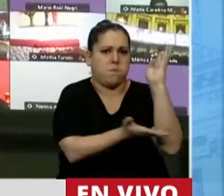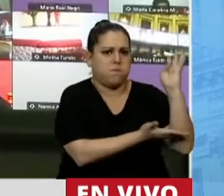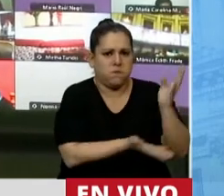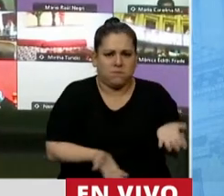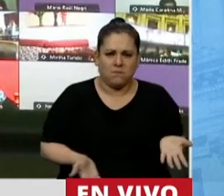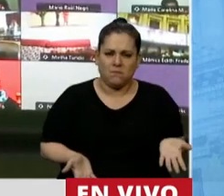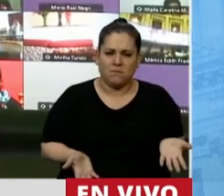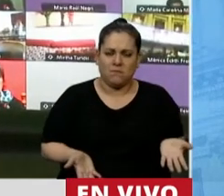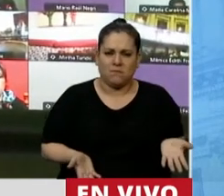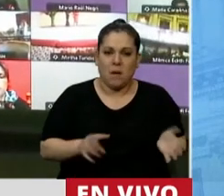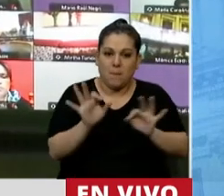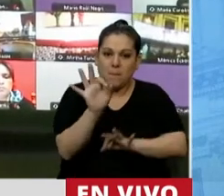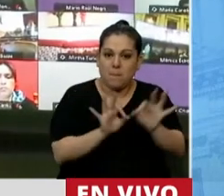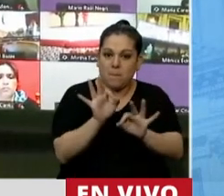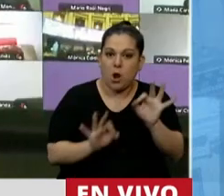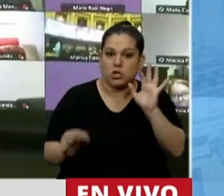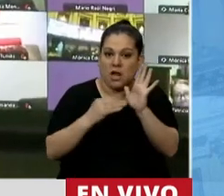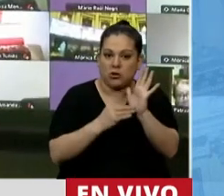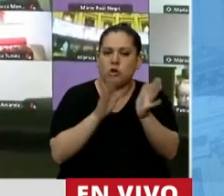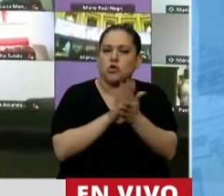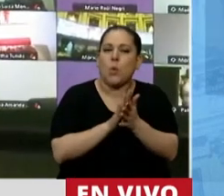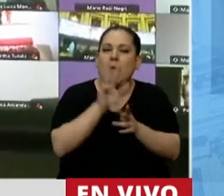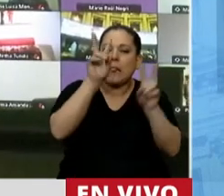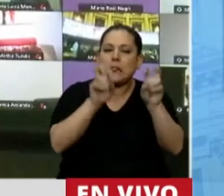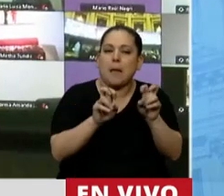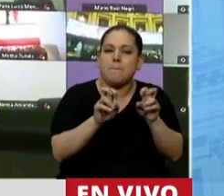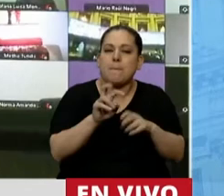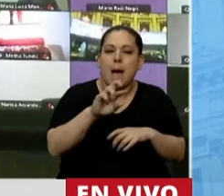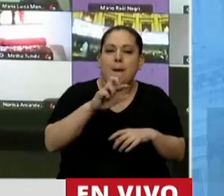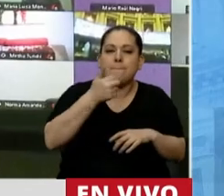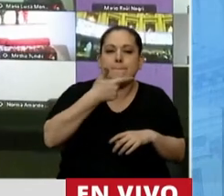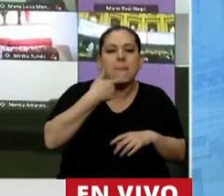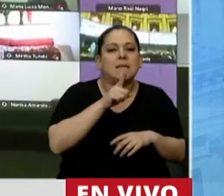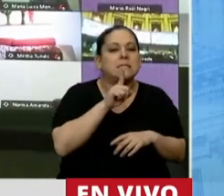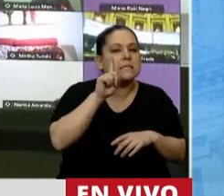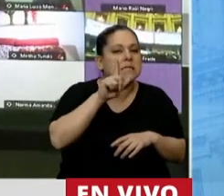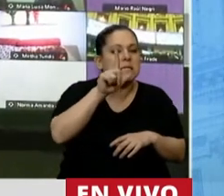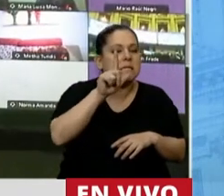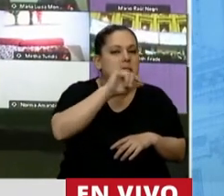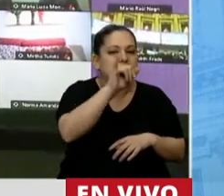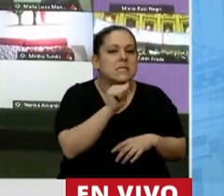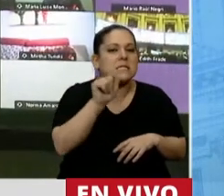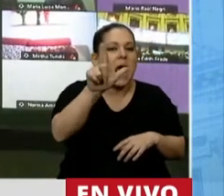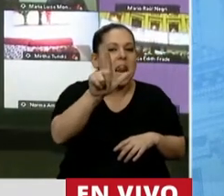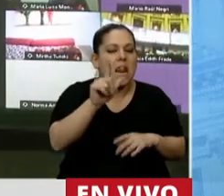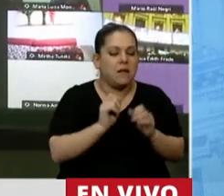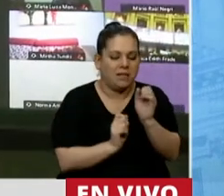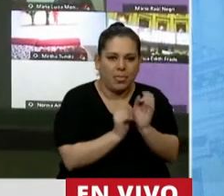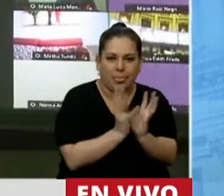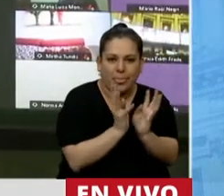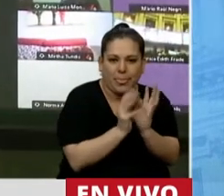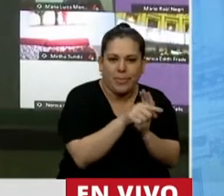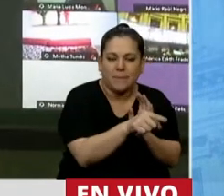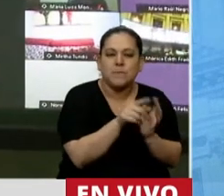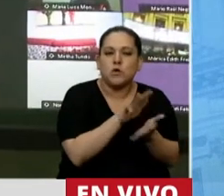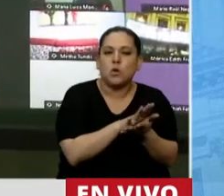este proyecto incorpora un artículo vinculado con los pastizales. Dice el 22.4, aparece acá una prohibición, una inmovilización